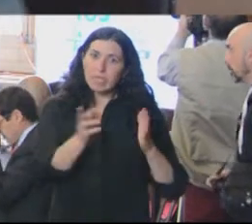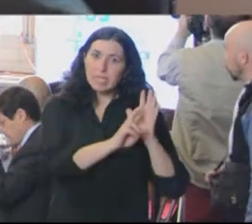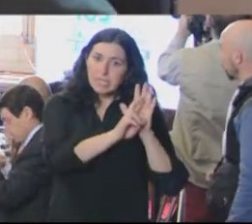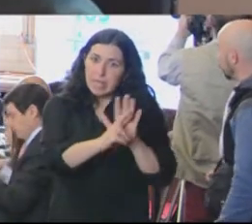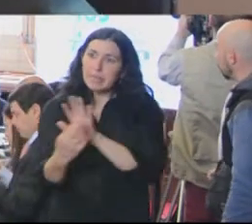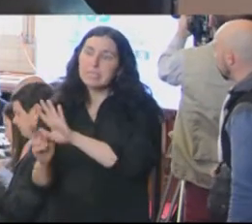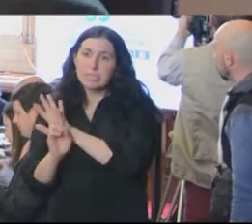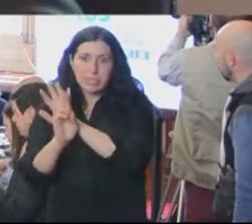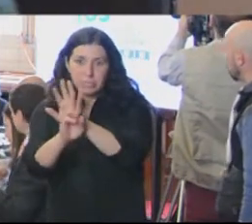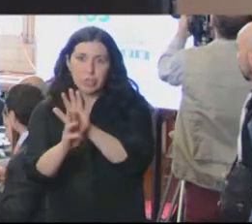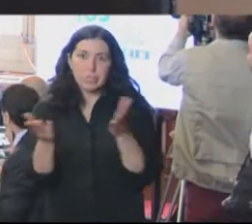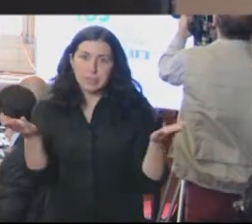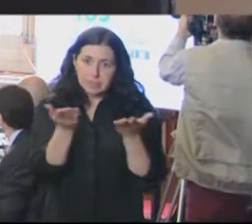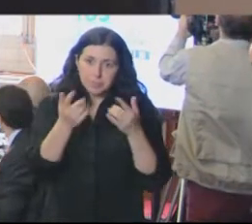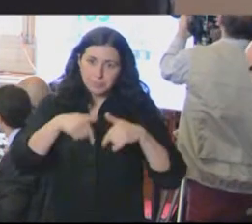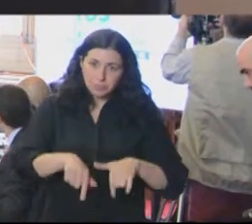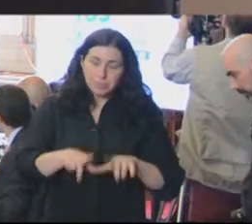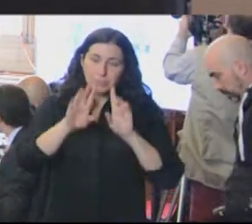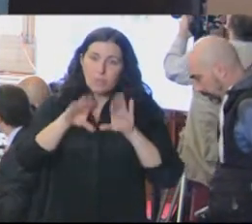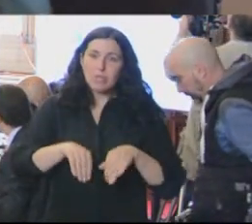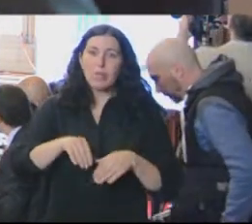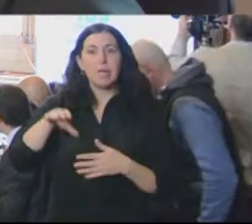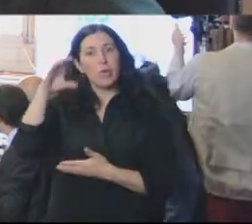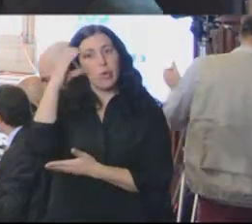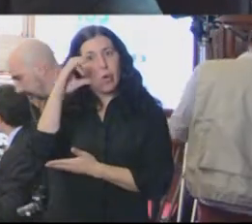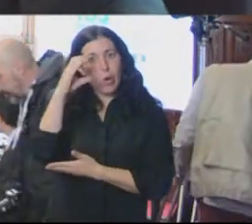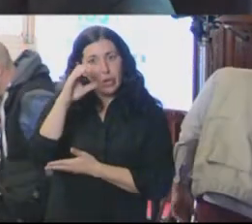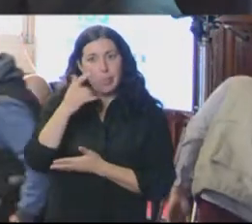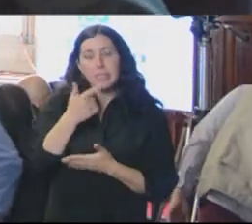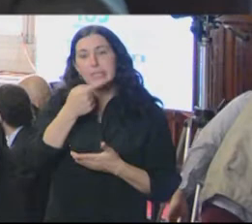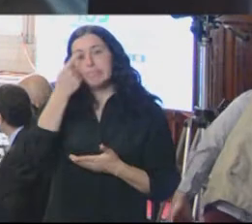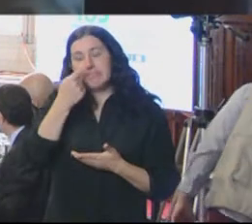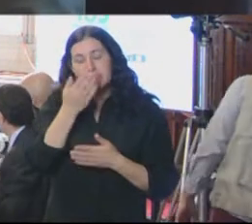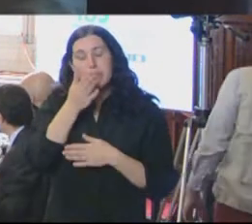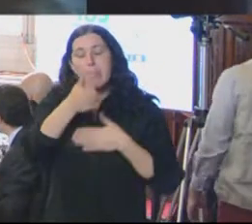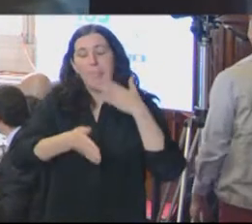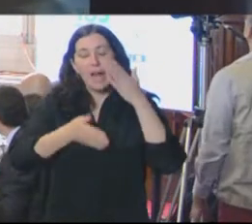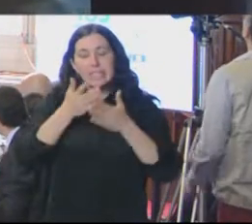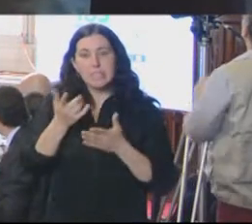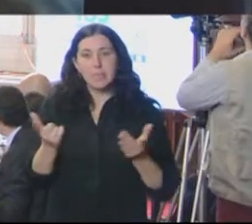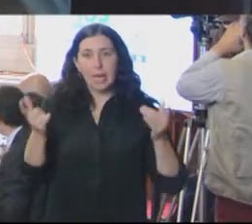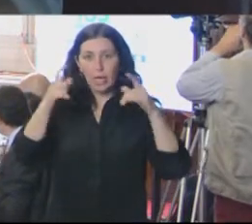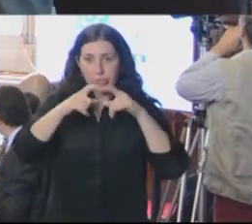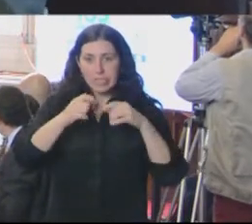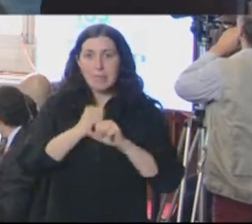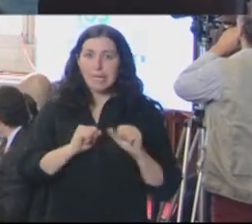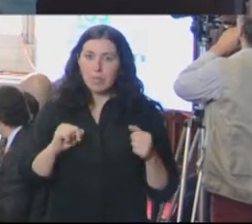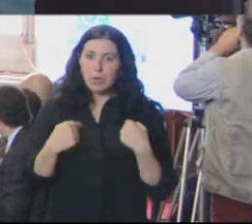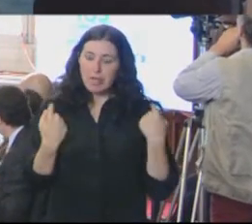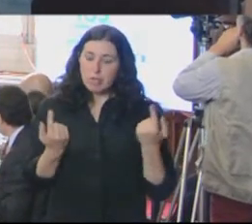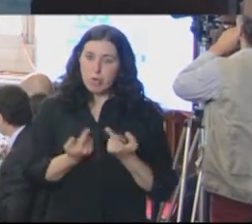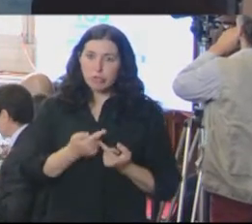digna delegación del ilustre Estado de Colombia, su participación en esta audiencia que nos permite dar seguimiento a